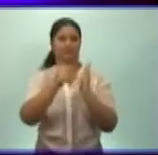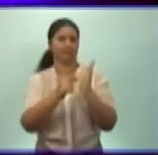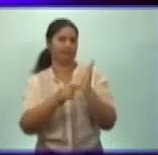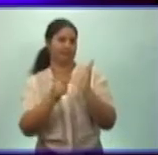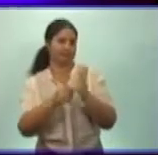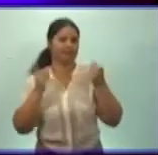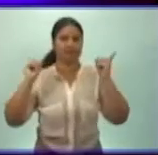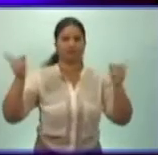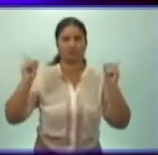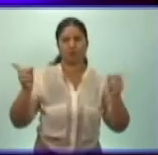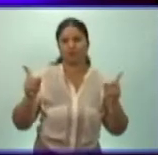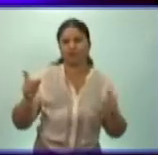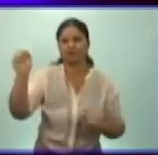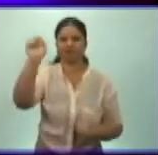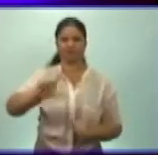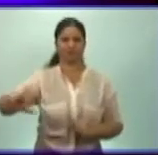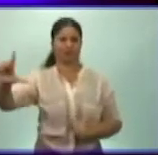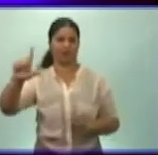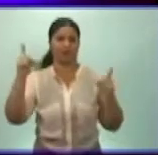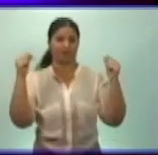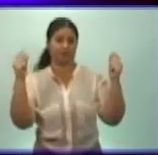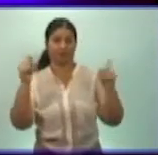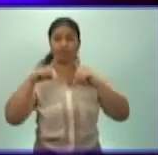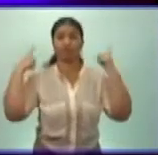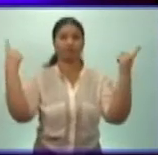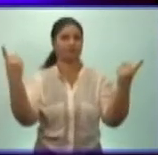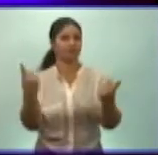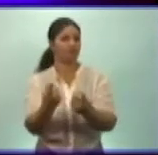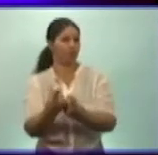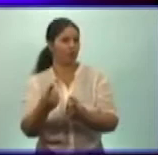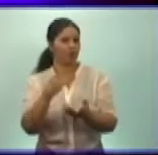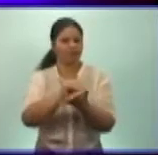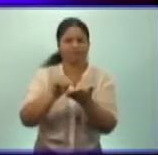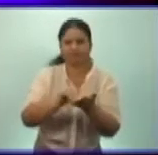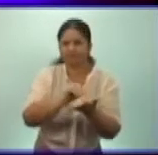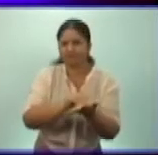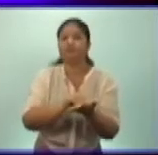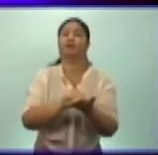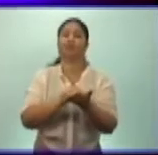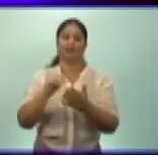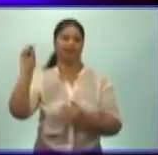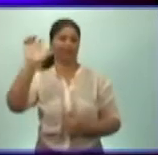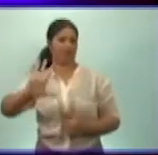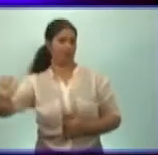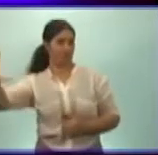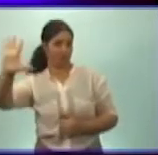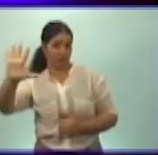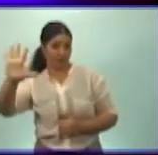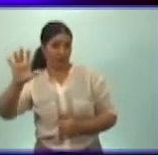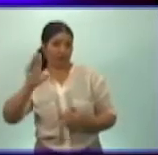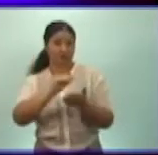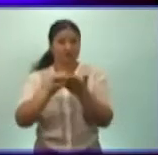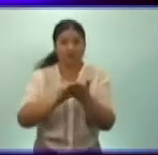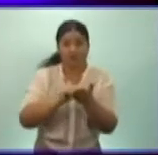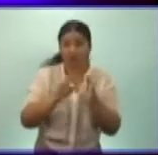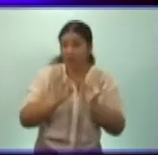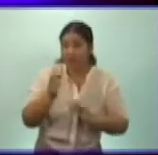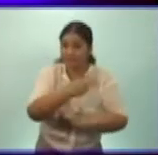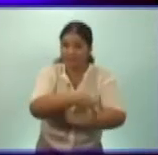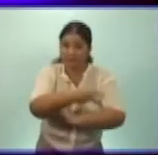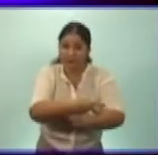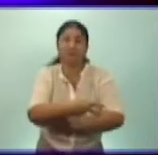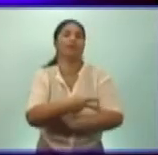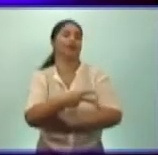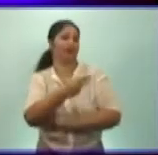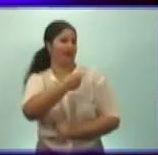sociales, económicas de gran parte de Europa, específicamente en España. Fueron elementos que a grandes rasgos